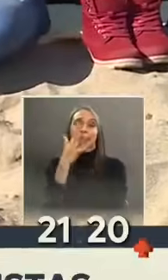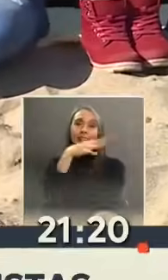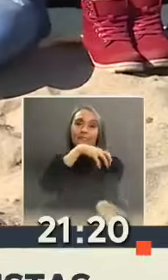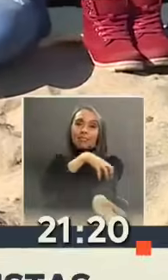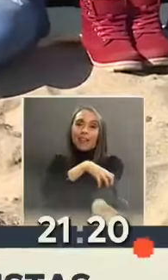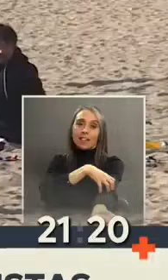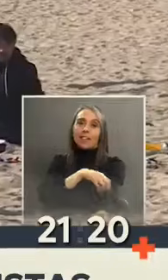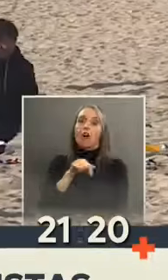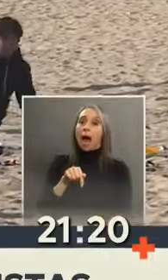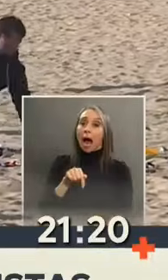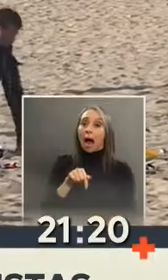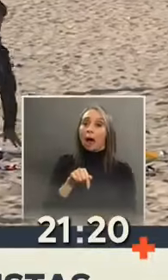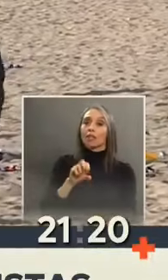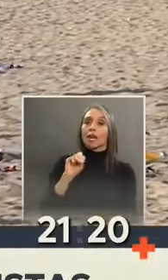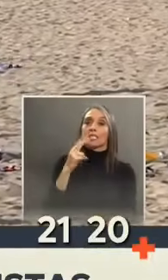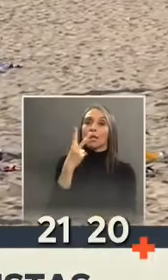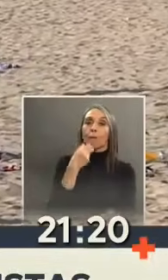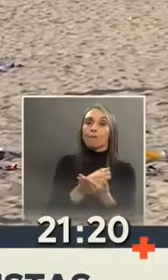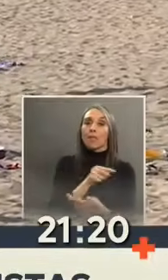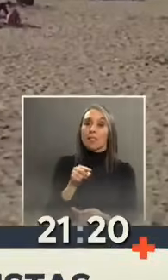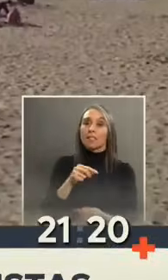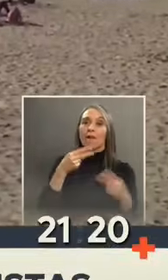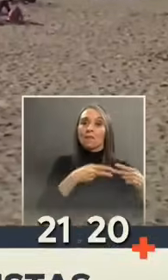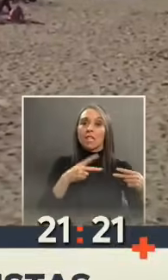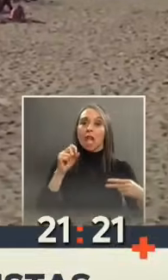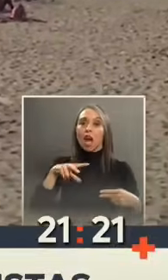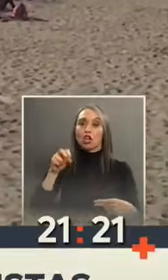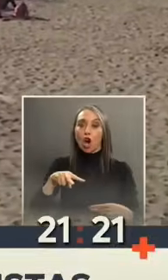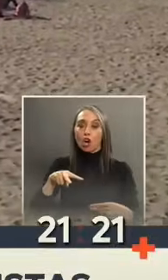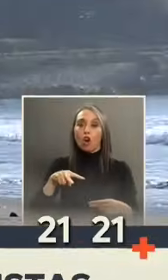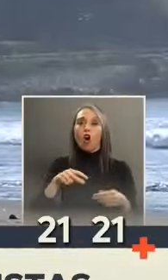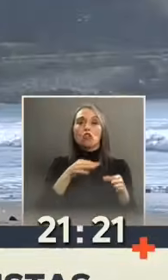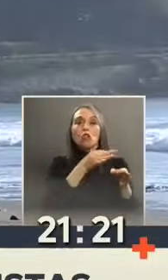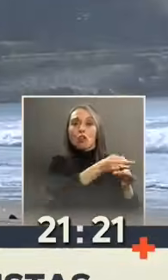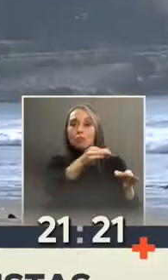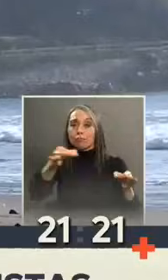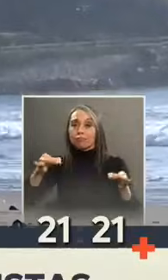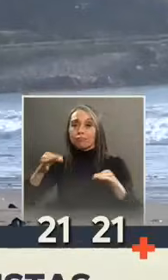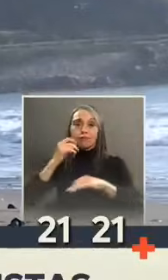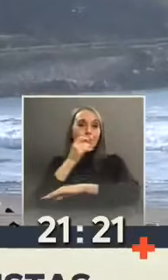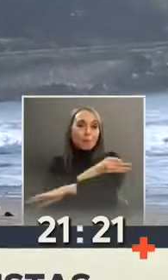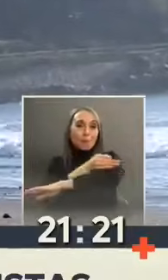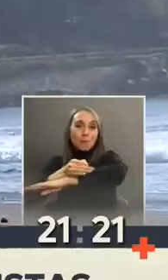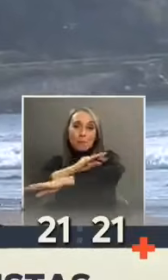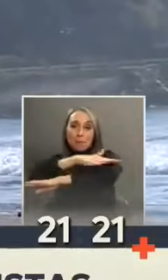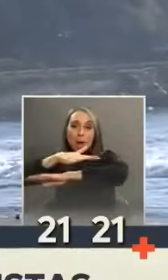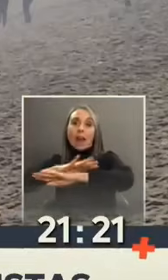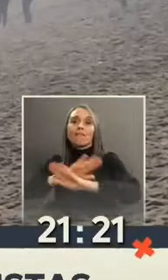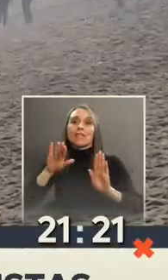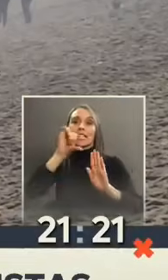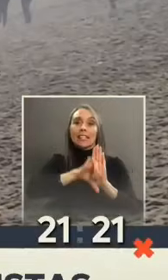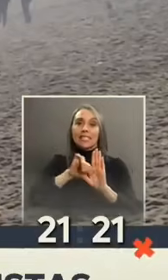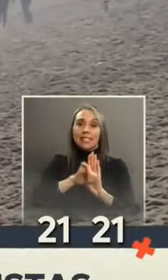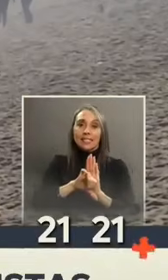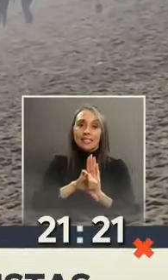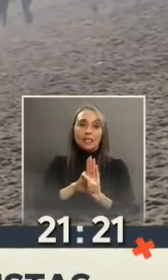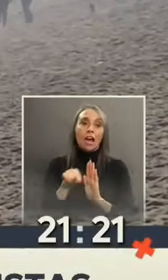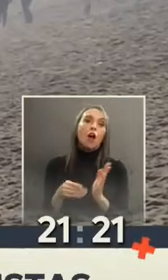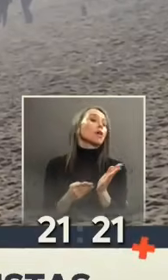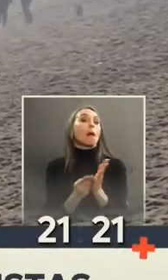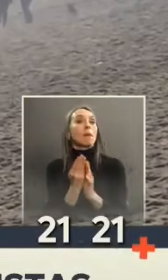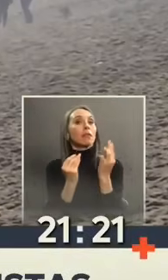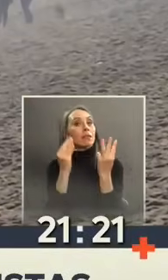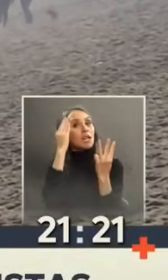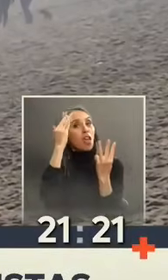fin de semana de desconfinamiento para Viña del Mar, Concón y otras comunas costeras. Ahora eso sí con un 1XL que recién comienza.